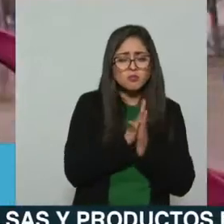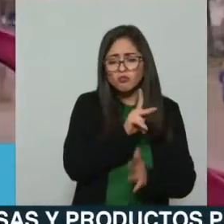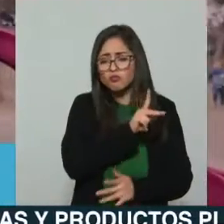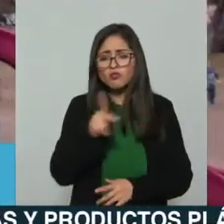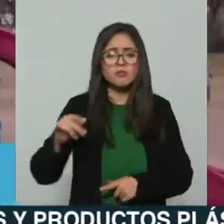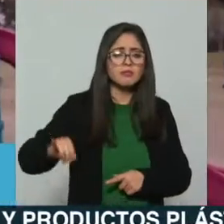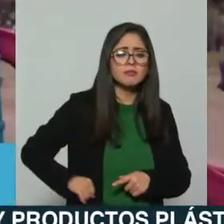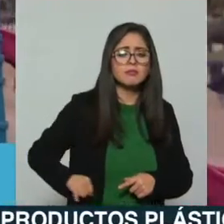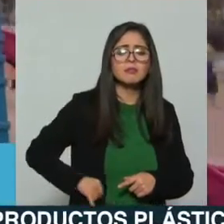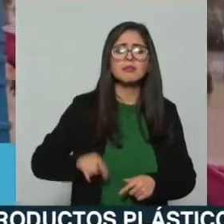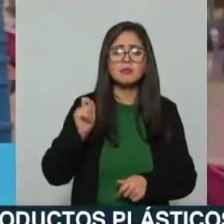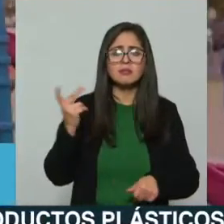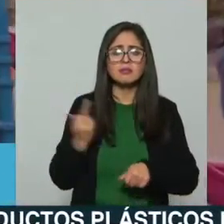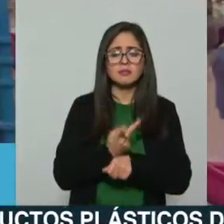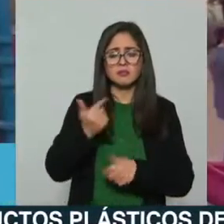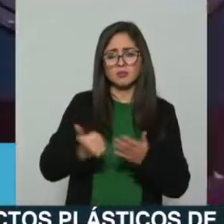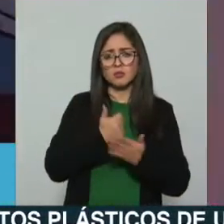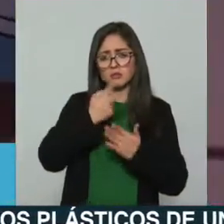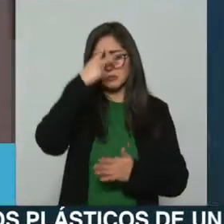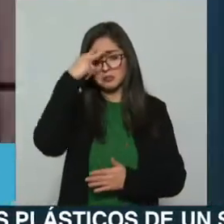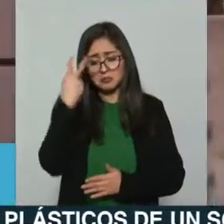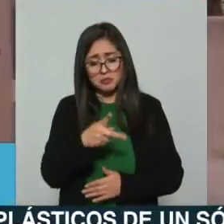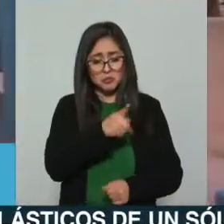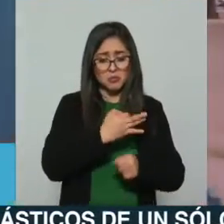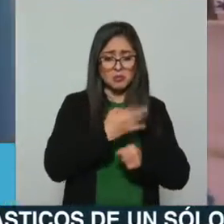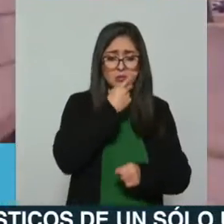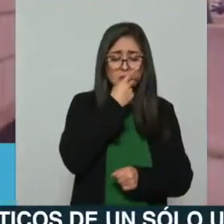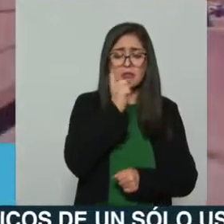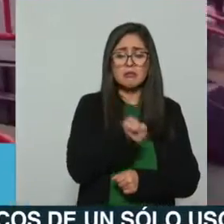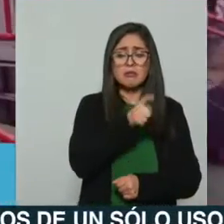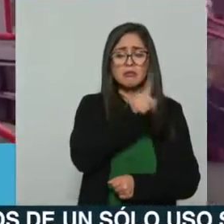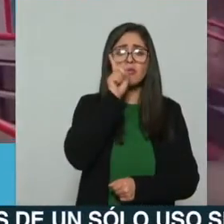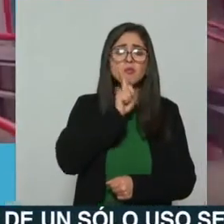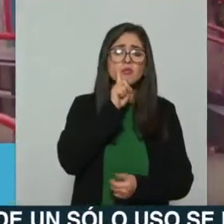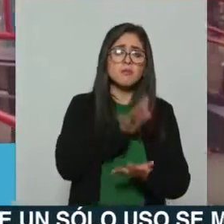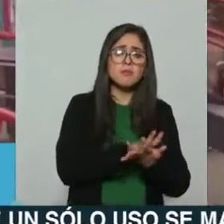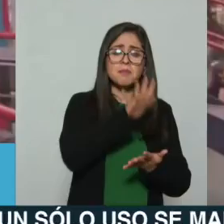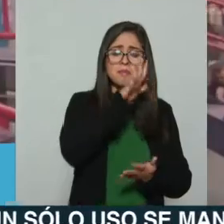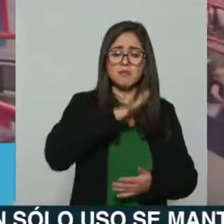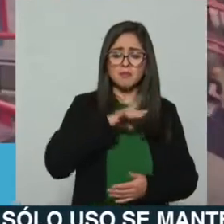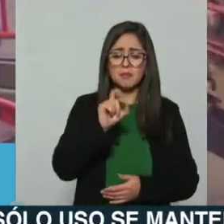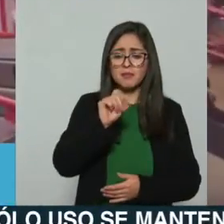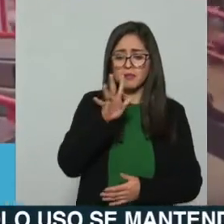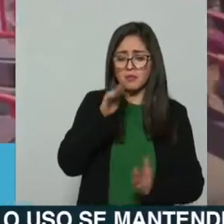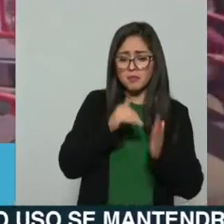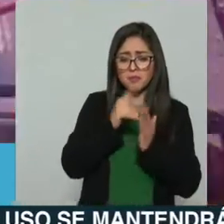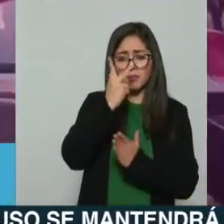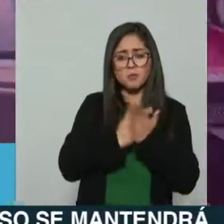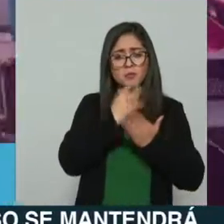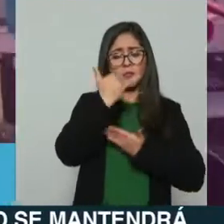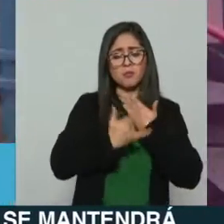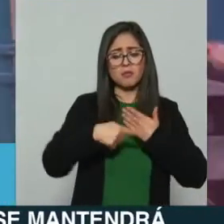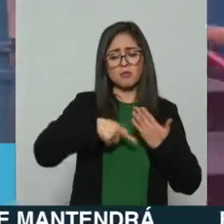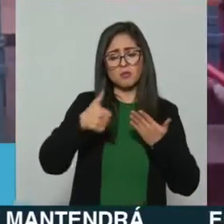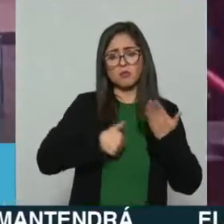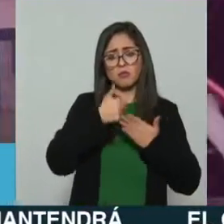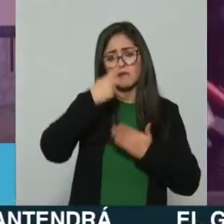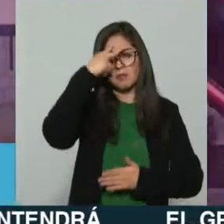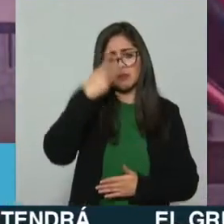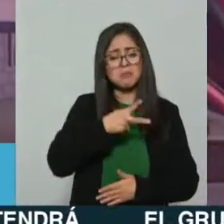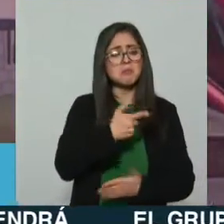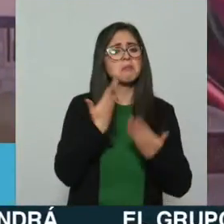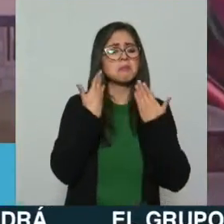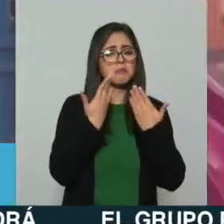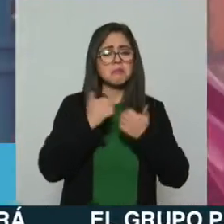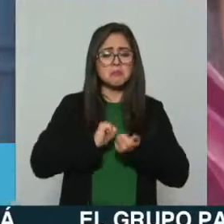decías, las mujeres también registraron un mayor número, tengo aquí el dato, 25,000 proyectos en la Ciudad de México. Es interesante saber que bueno, pues